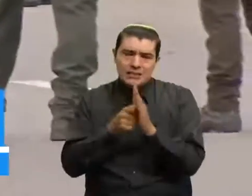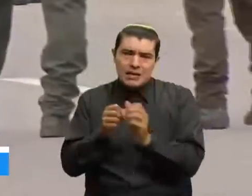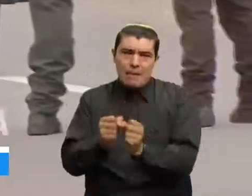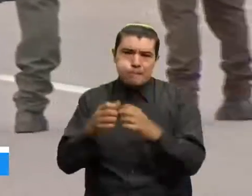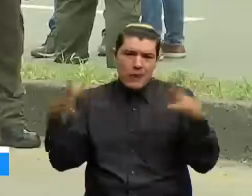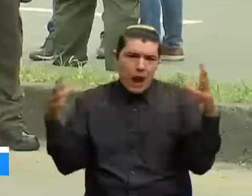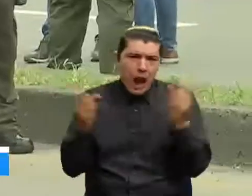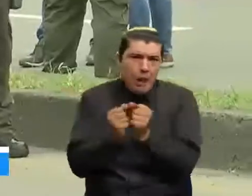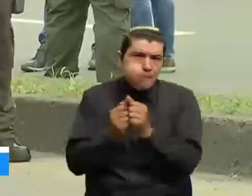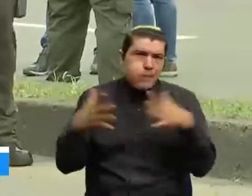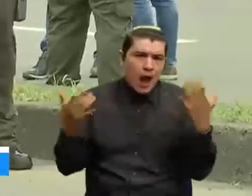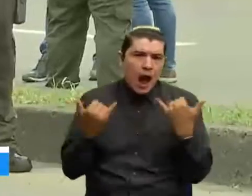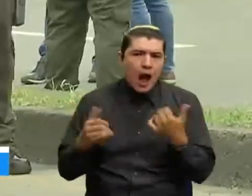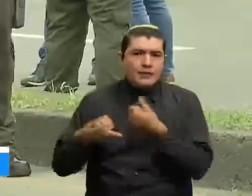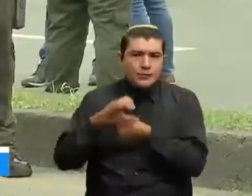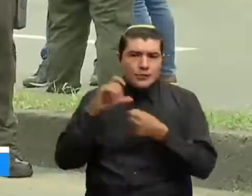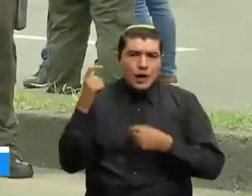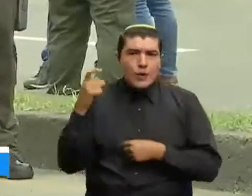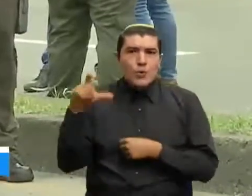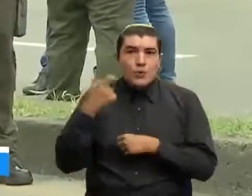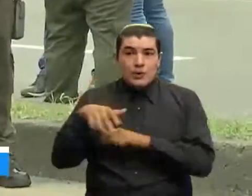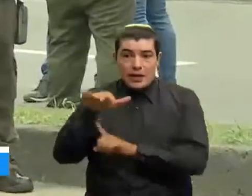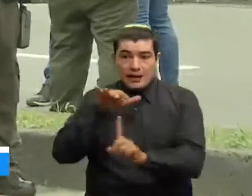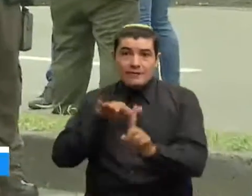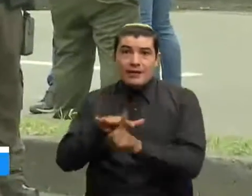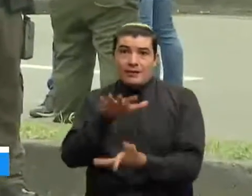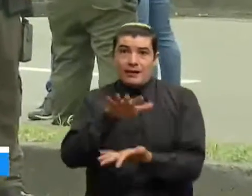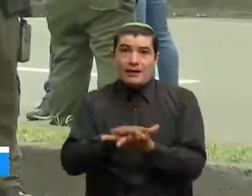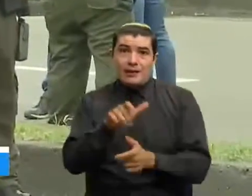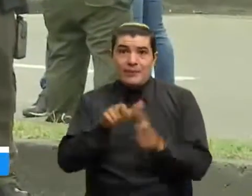en Cúcuta que han irrumpido con la tranquilidad de las